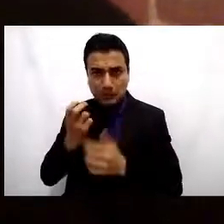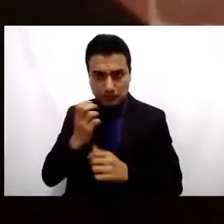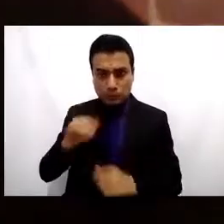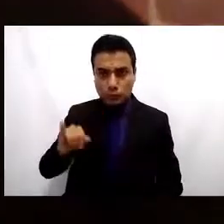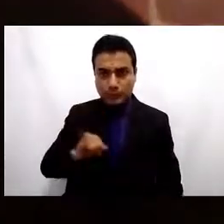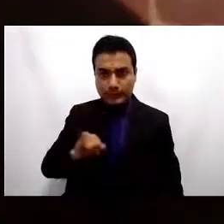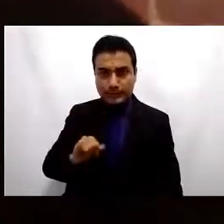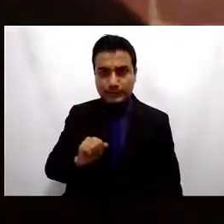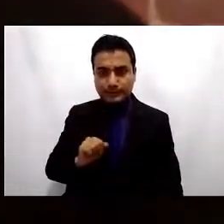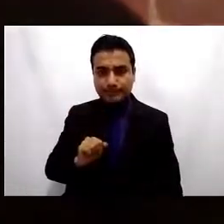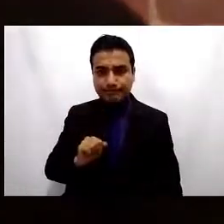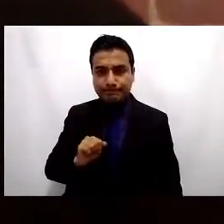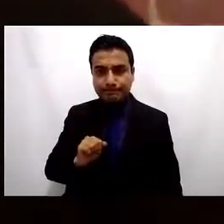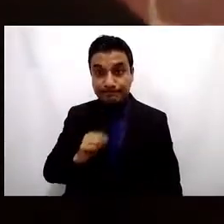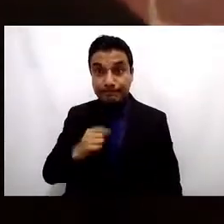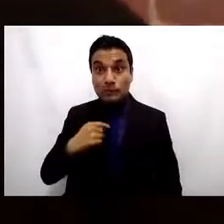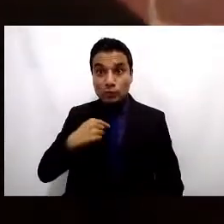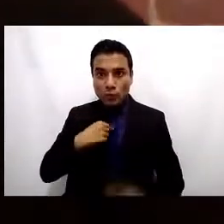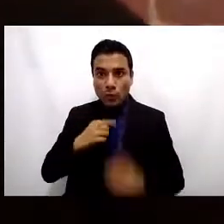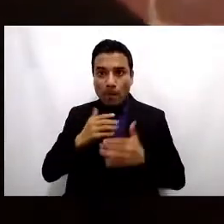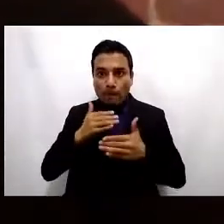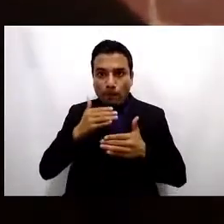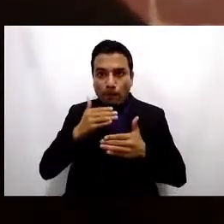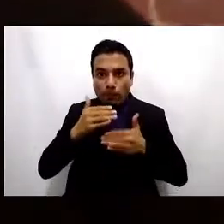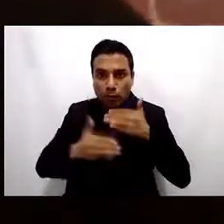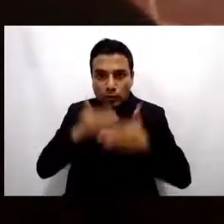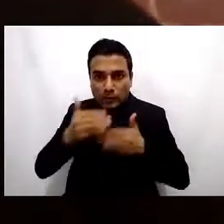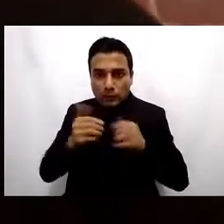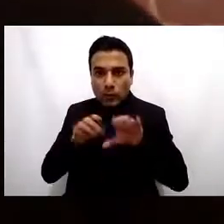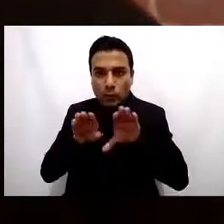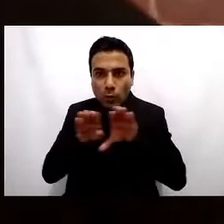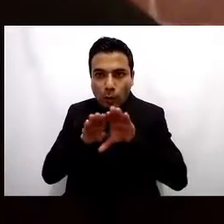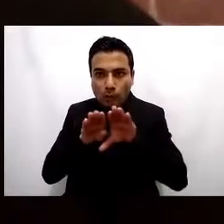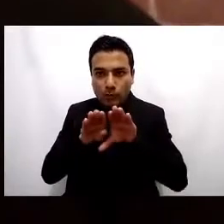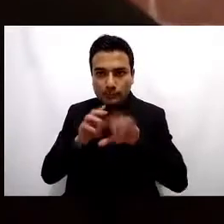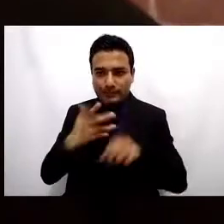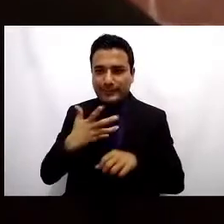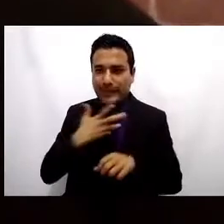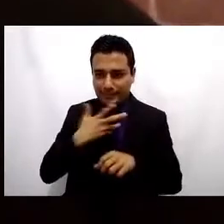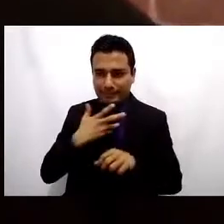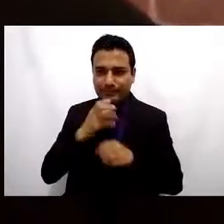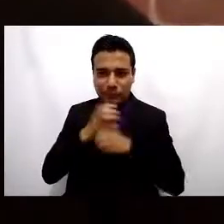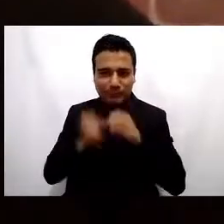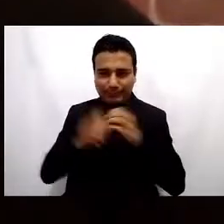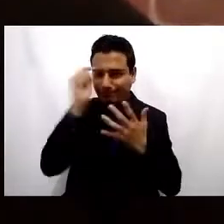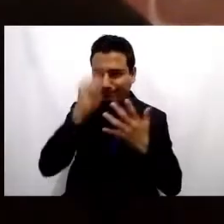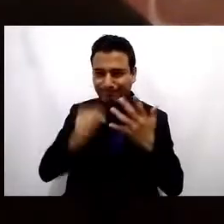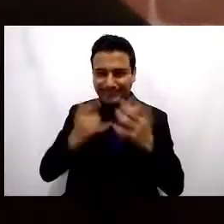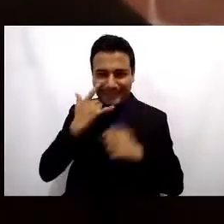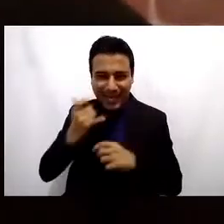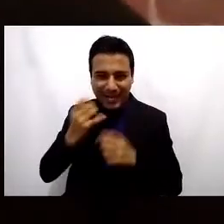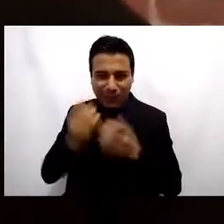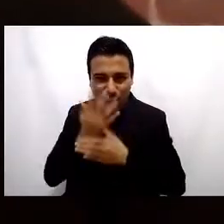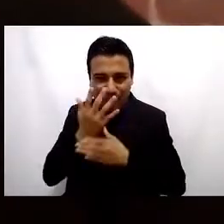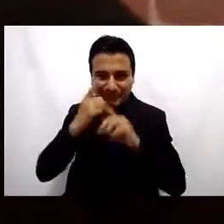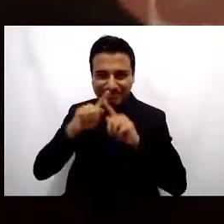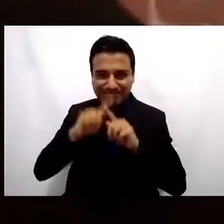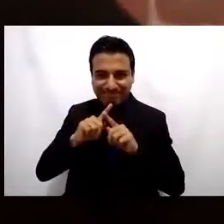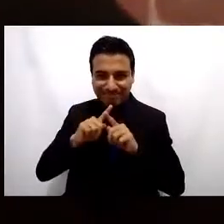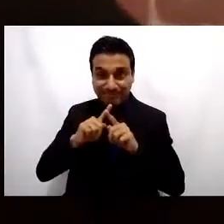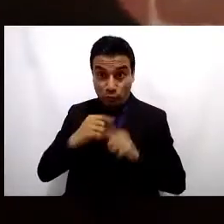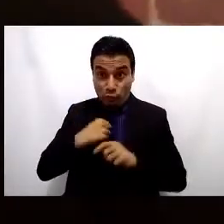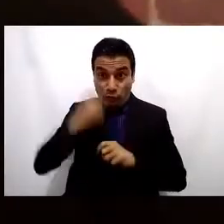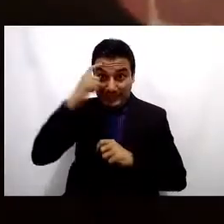los mecanismos, a los procedimientos, a las rarezas de la aparición de lo nuevo en la cabeza de un creador.